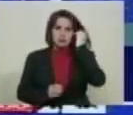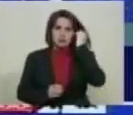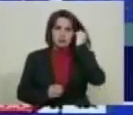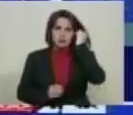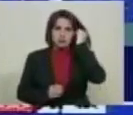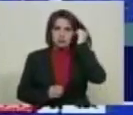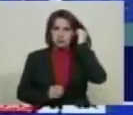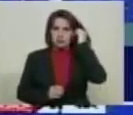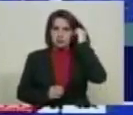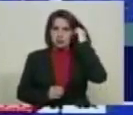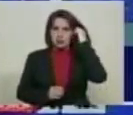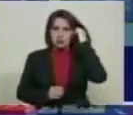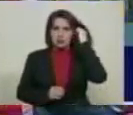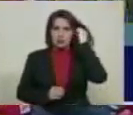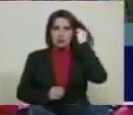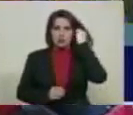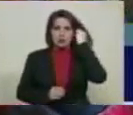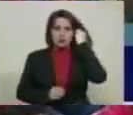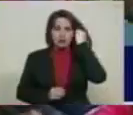Henry Falcón